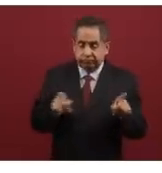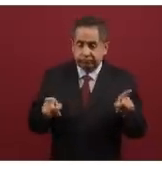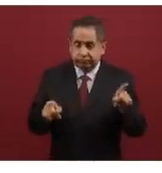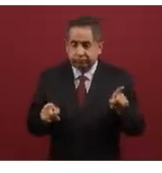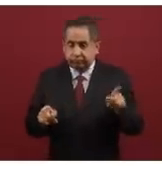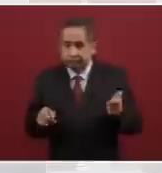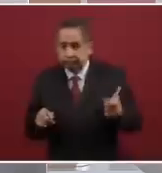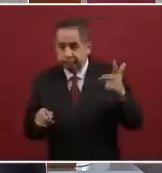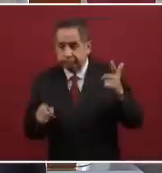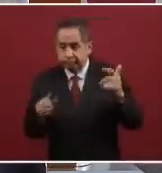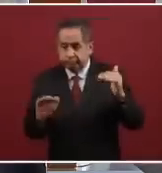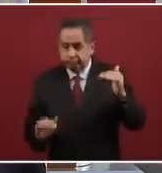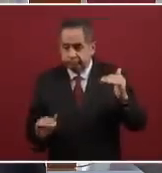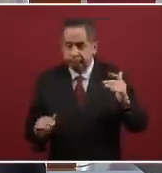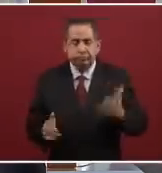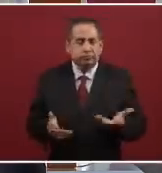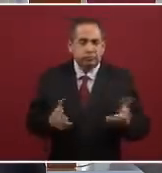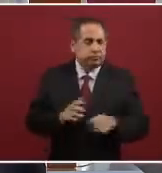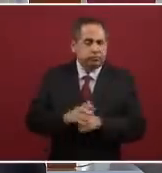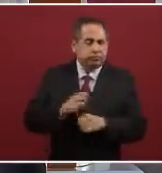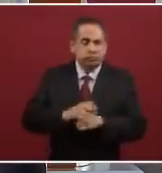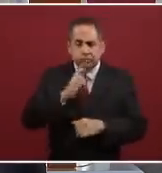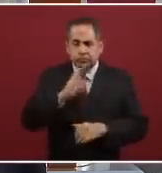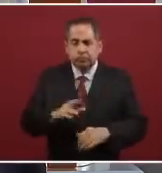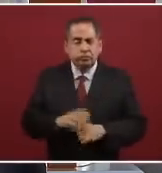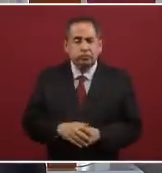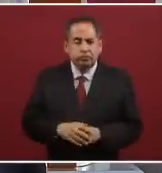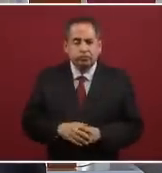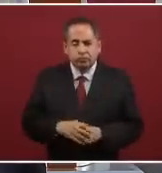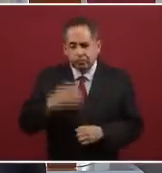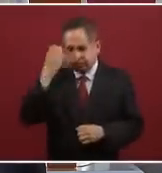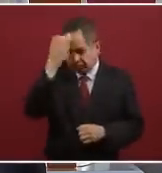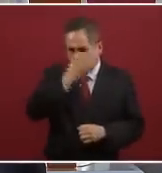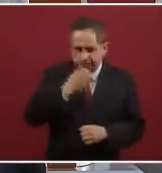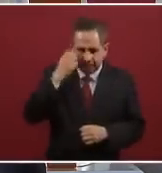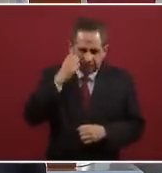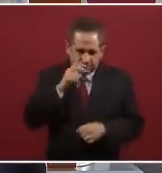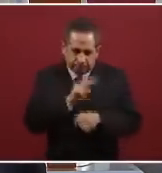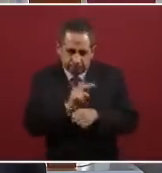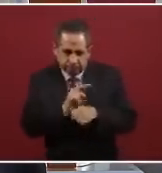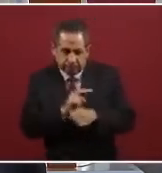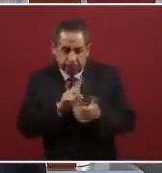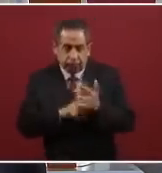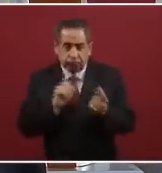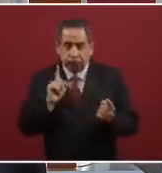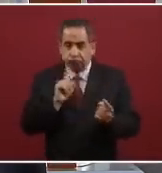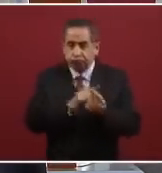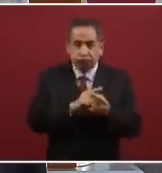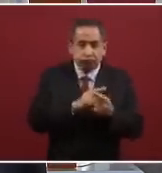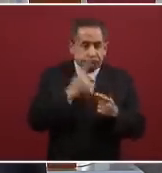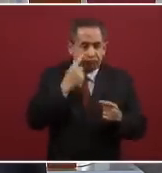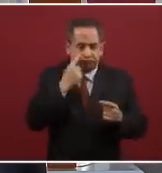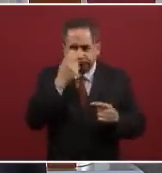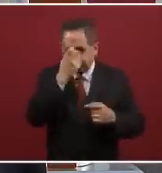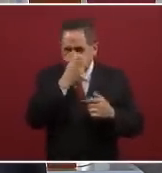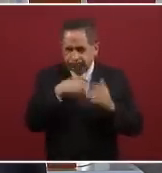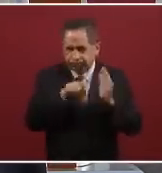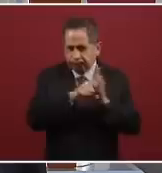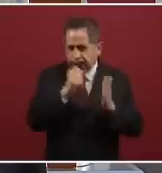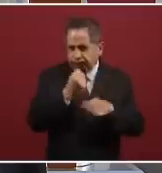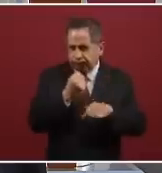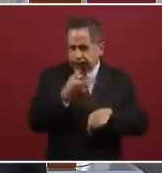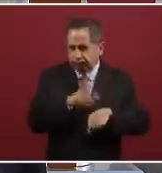país. Y vamos a ver ahora los resultados de las verificaciones en esta semana a las estaciones de servicio, a